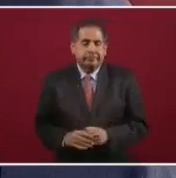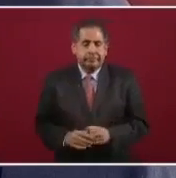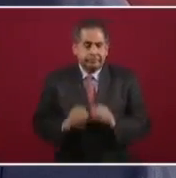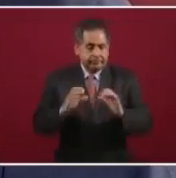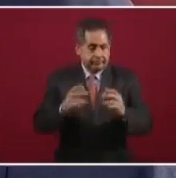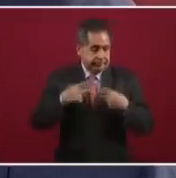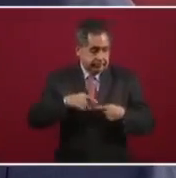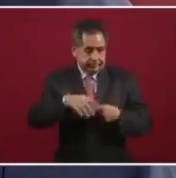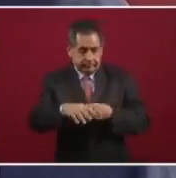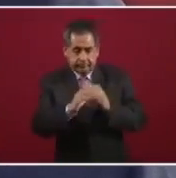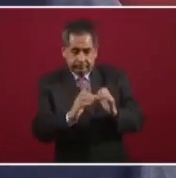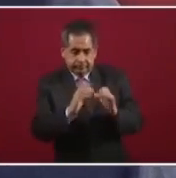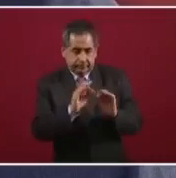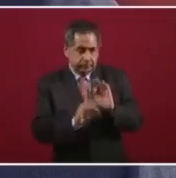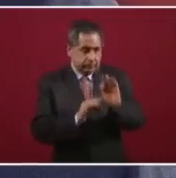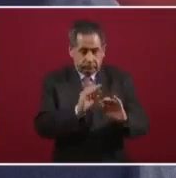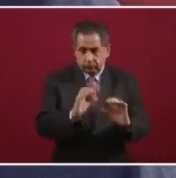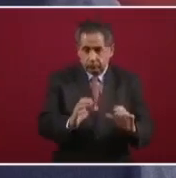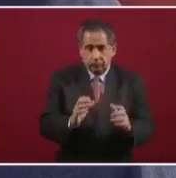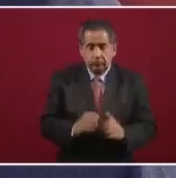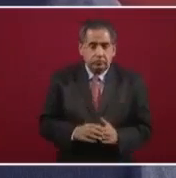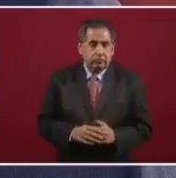cuidar a la gente.